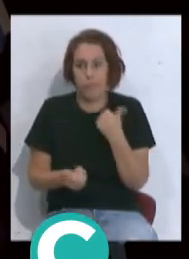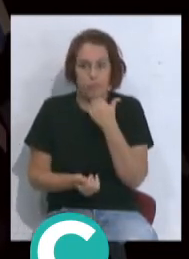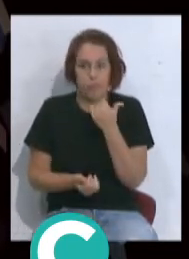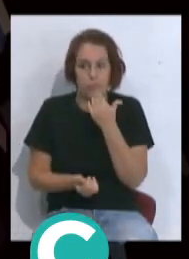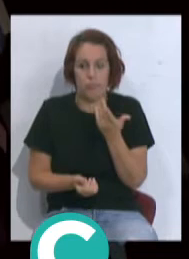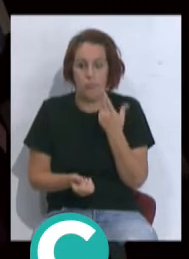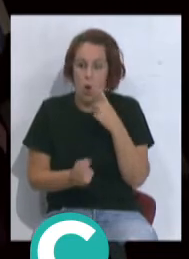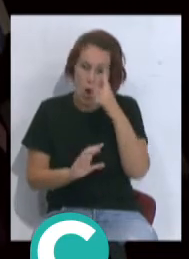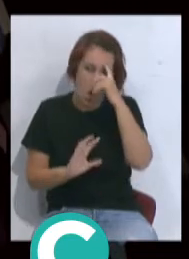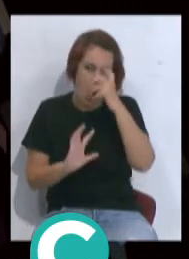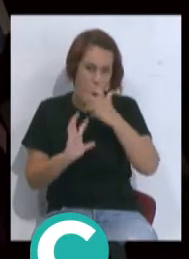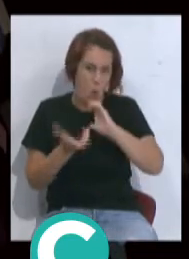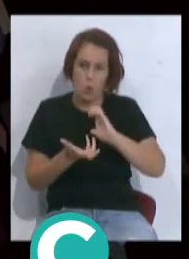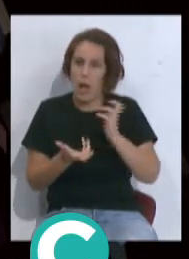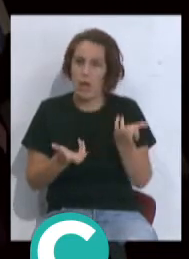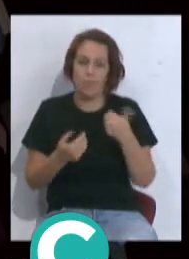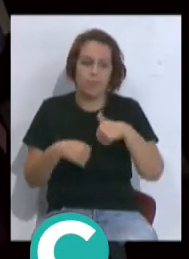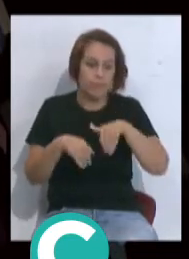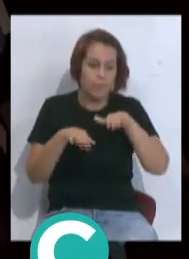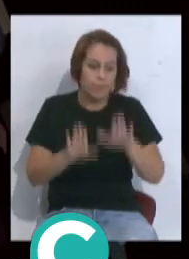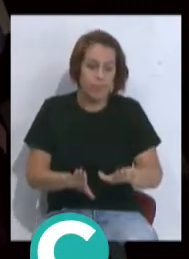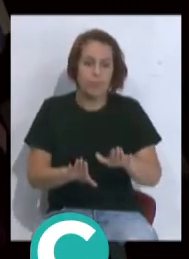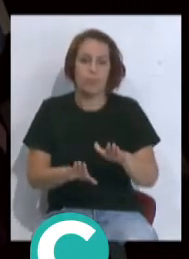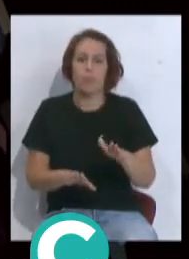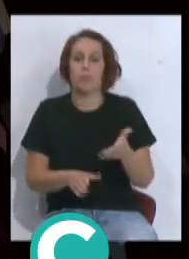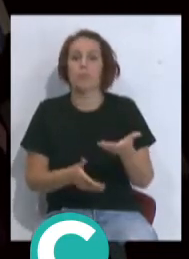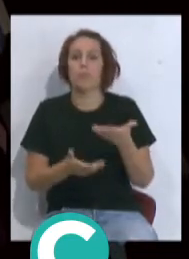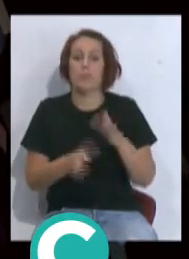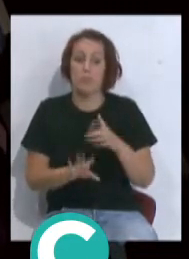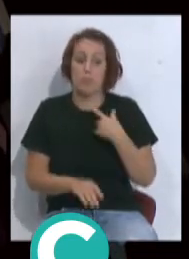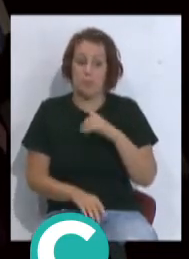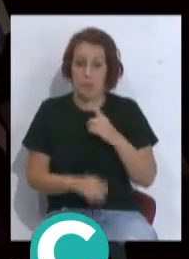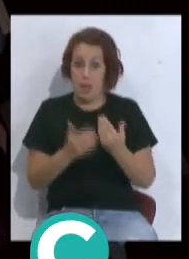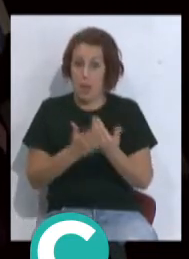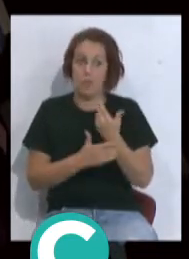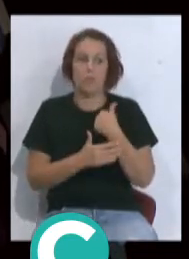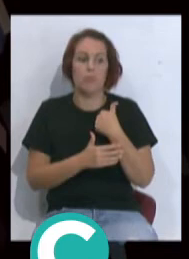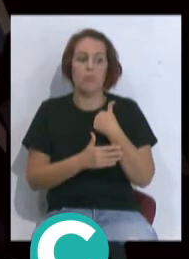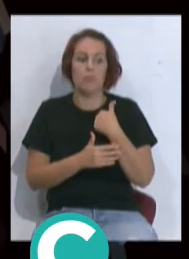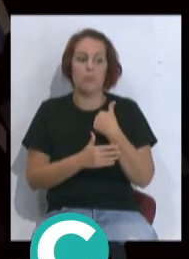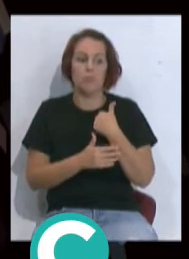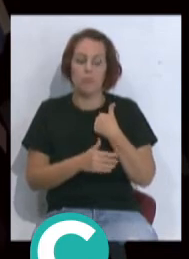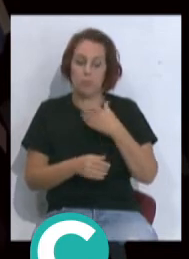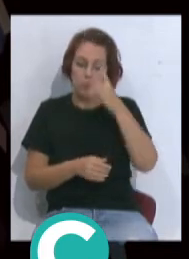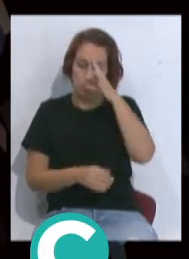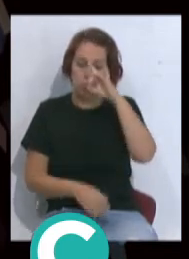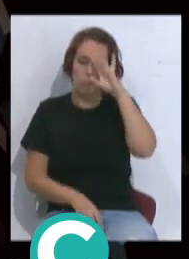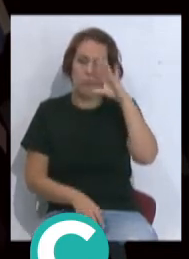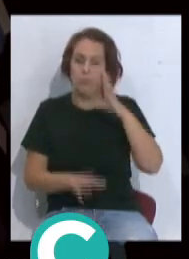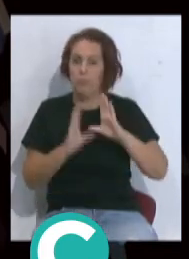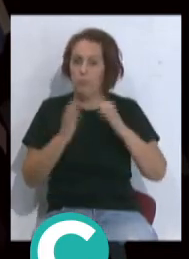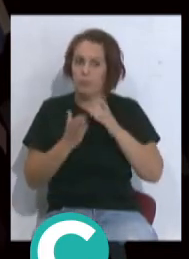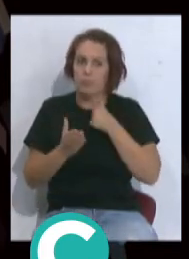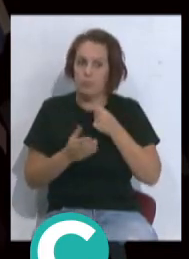muy, una locura suspender o decir que no se iba a poder celebrar. Desde el primer día, a mí me sorprendió la rapidez con la que reaccionaron muchísimos